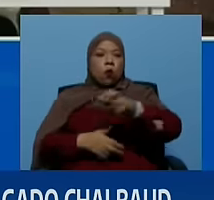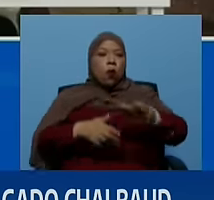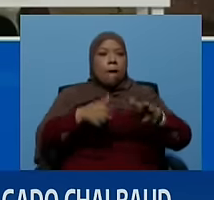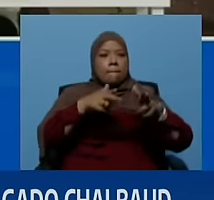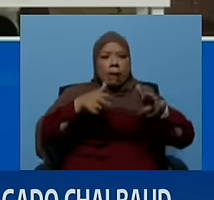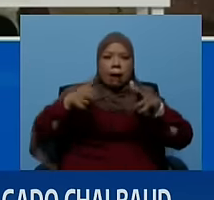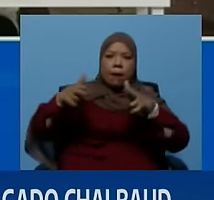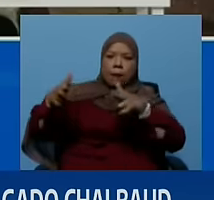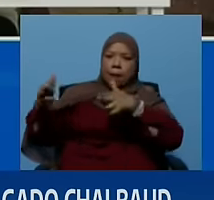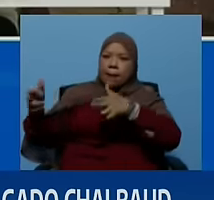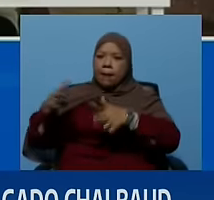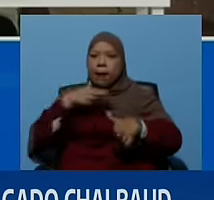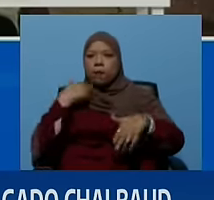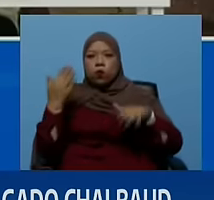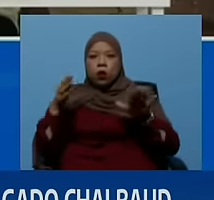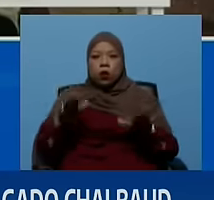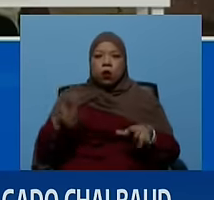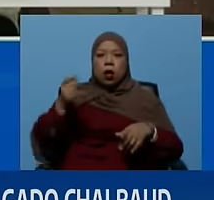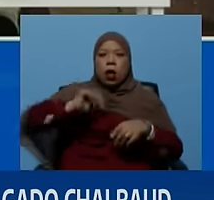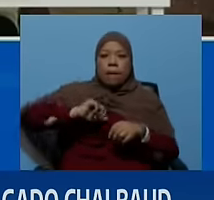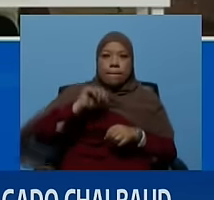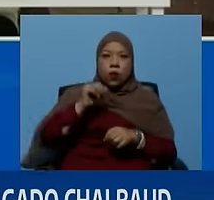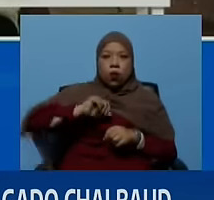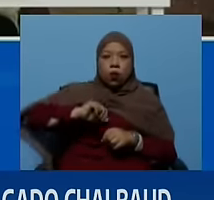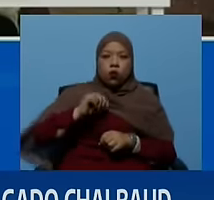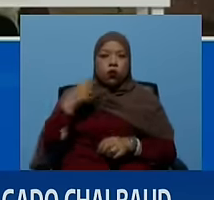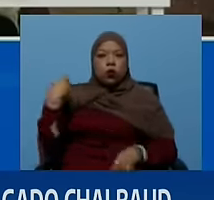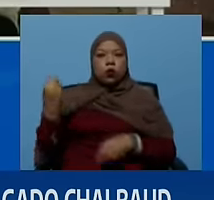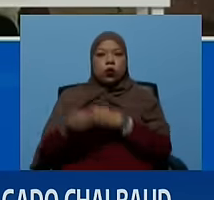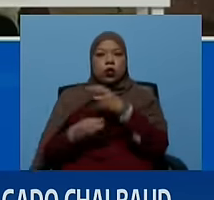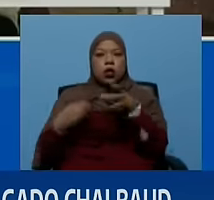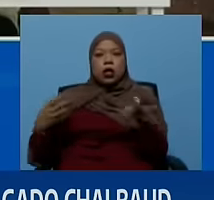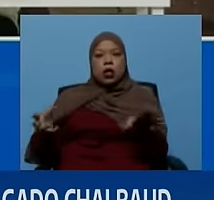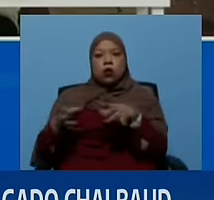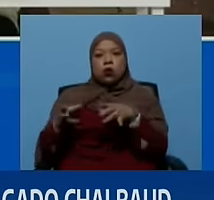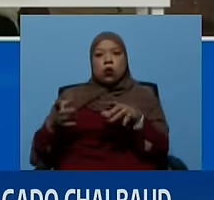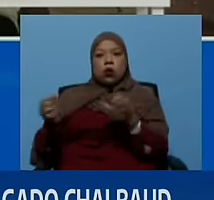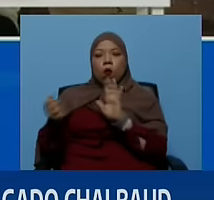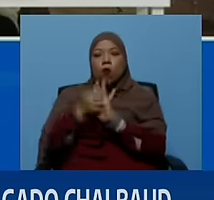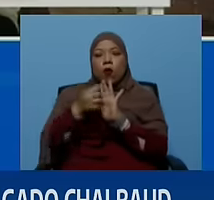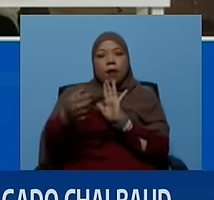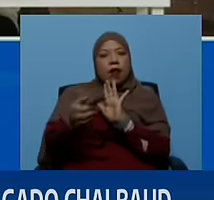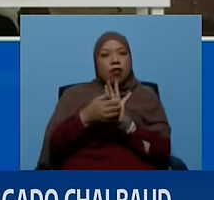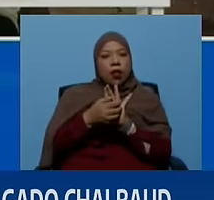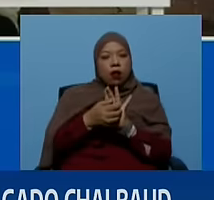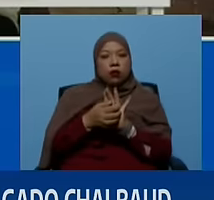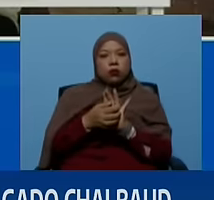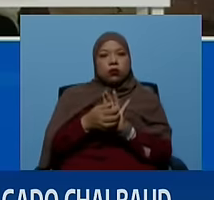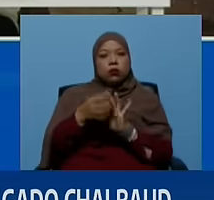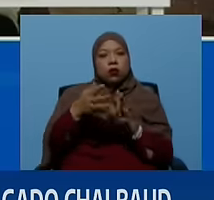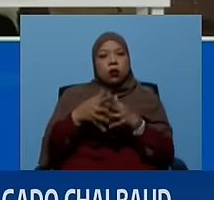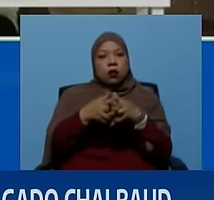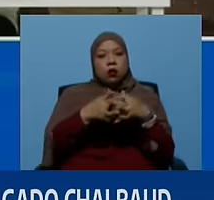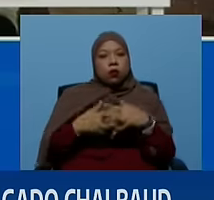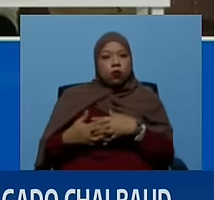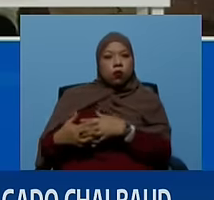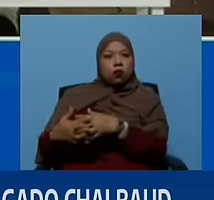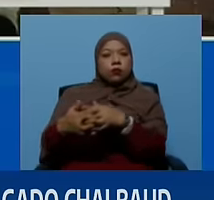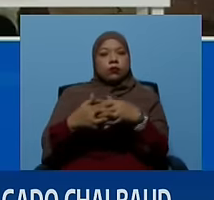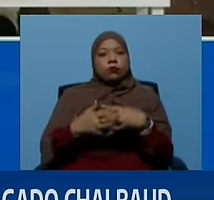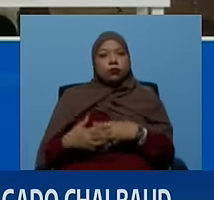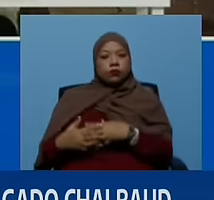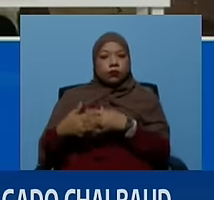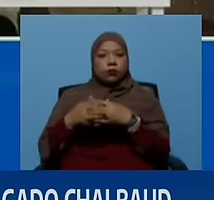población atacaron los puestos policiales y y crearon las condiciones para el golpe de estado y Estados Unidos se trajo